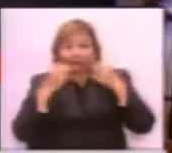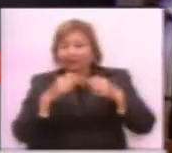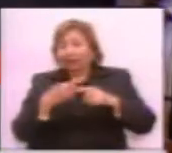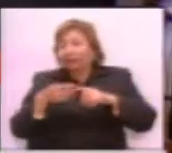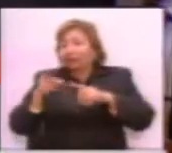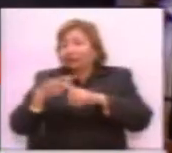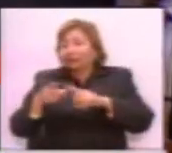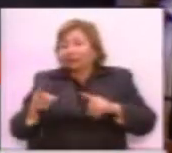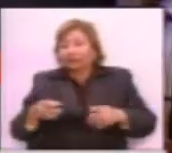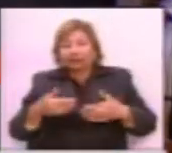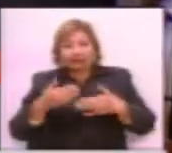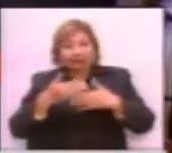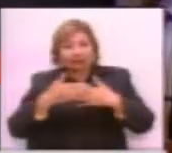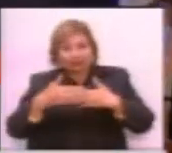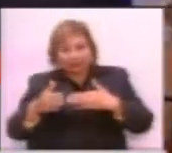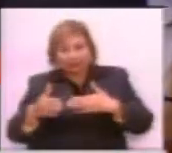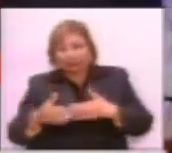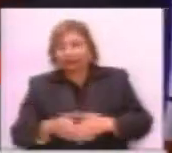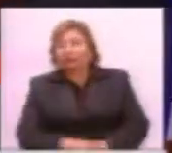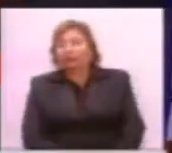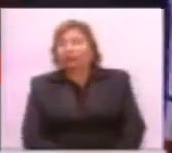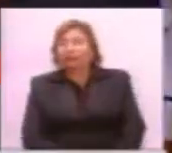demás quedan fuera.